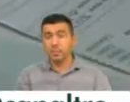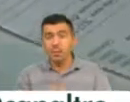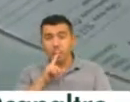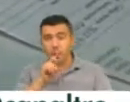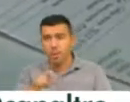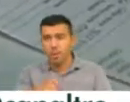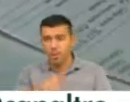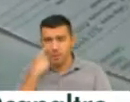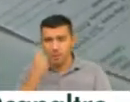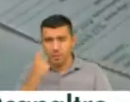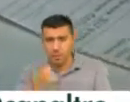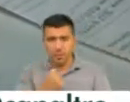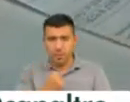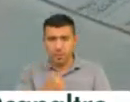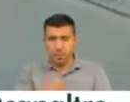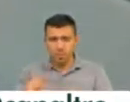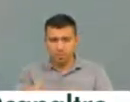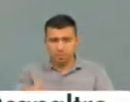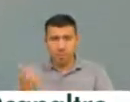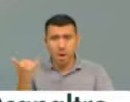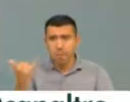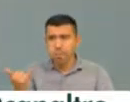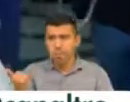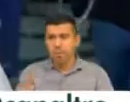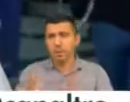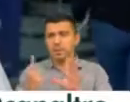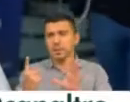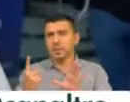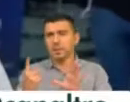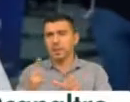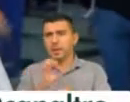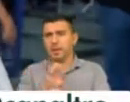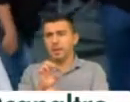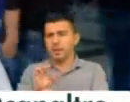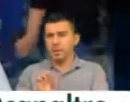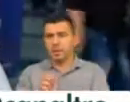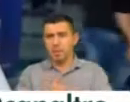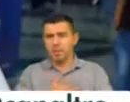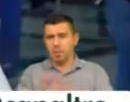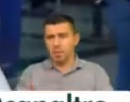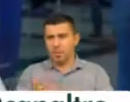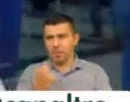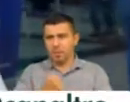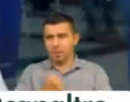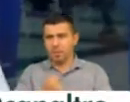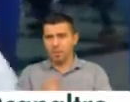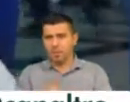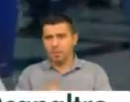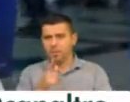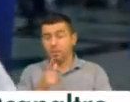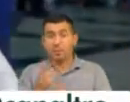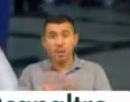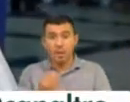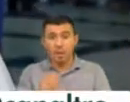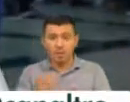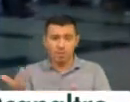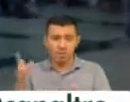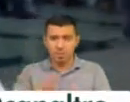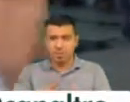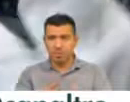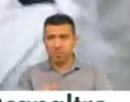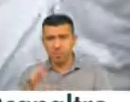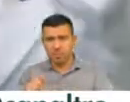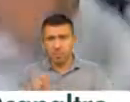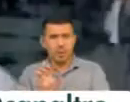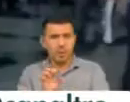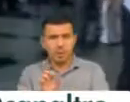buscar trabajo, sepan que aquí tenemos alrededor de 6 prestadores ofreciendo servicios de gestión y colocación. Entonces lo que tienen que hacer es acercarse a cada uno de los stands